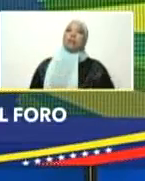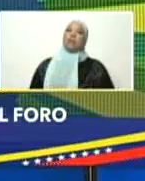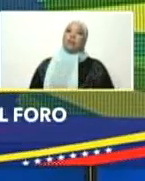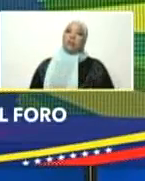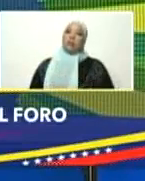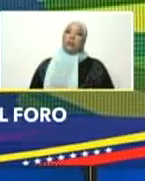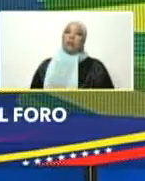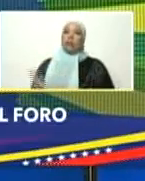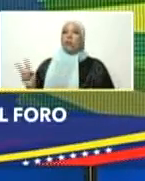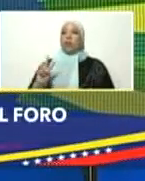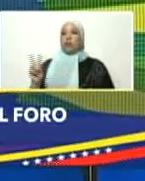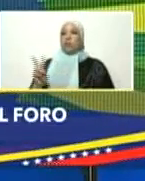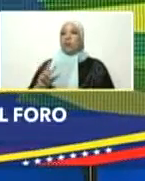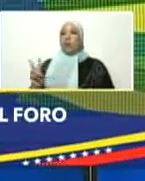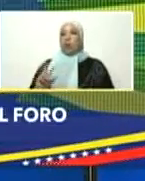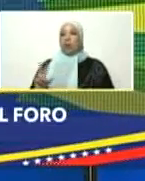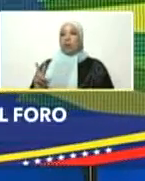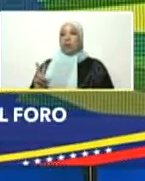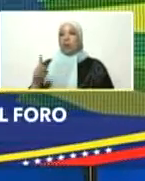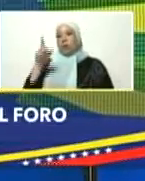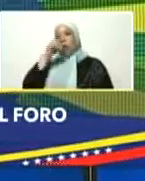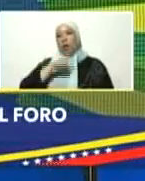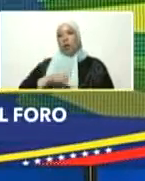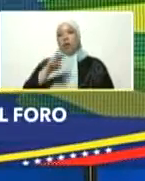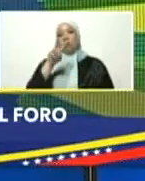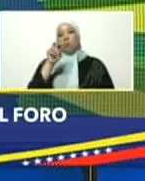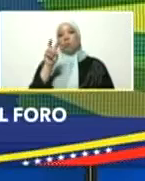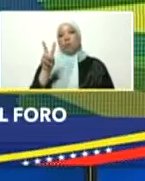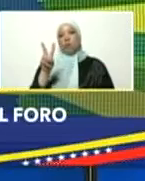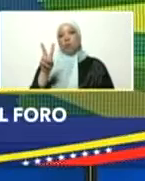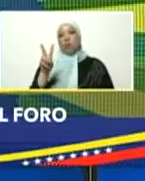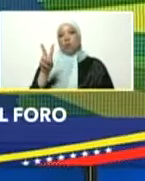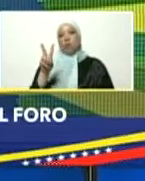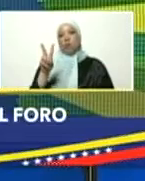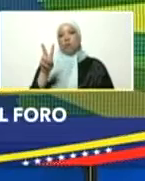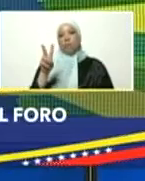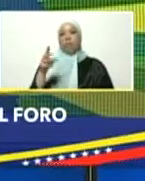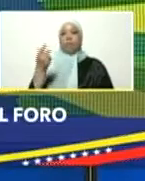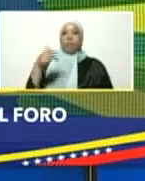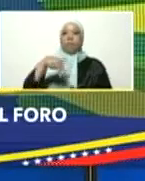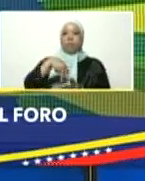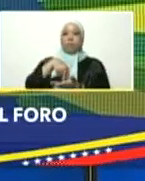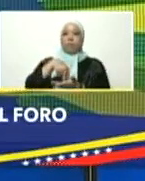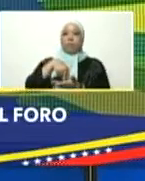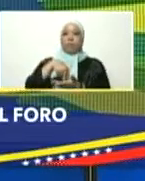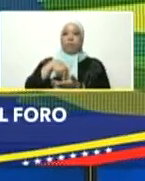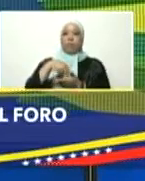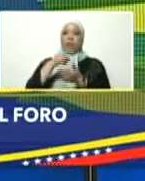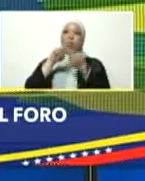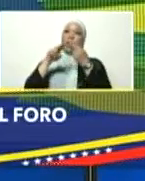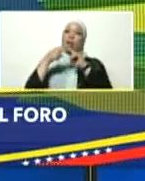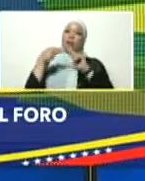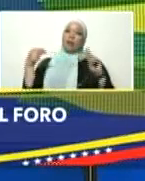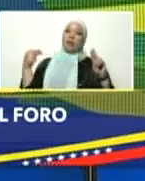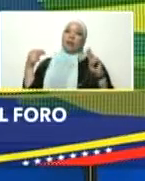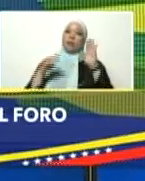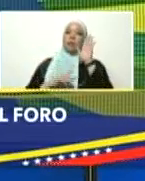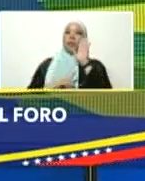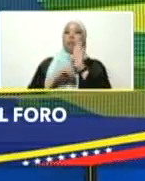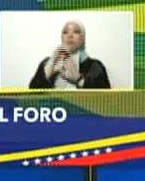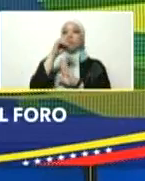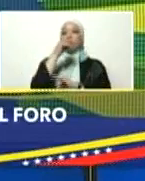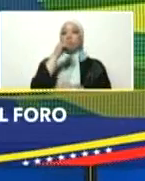que la Venezuela del año 2022, de pie, en paz, en